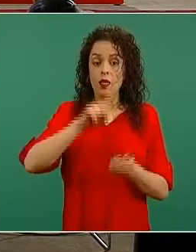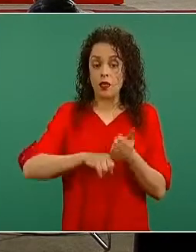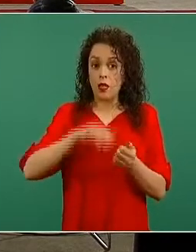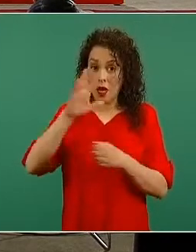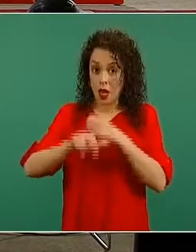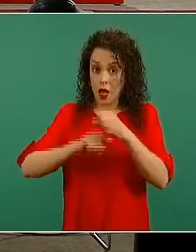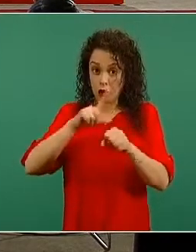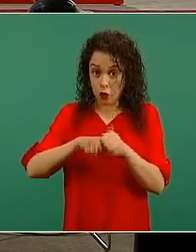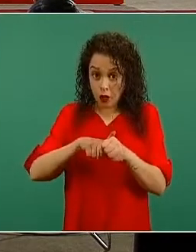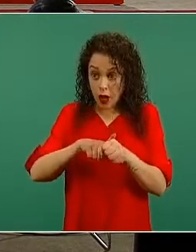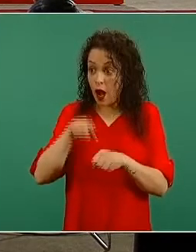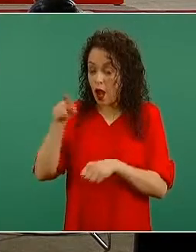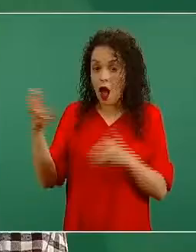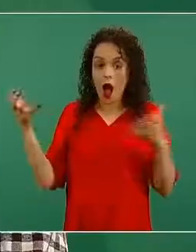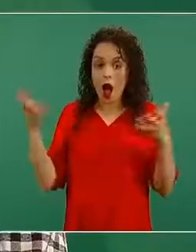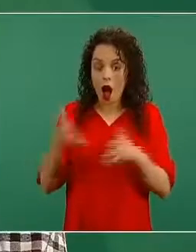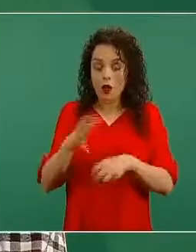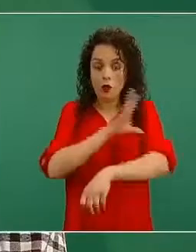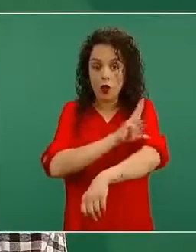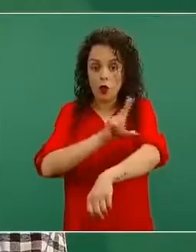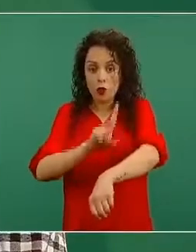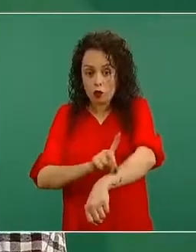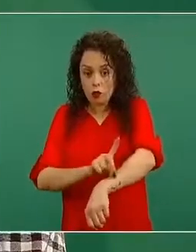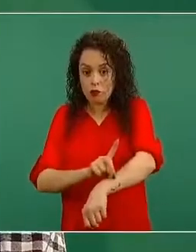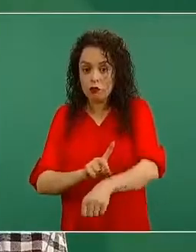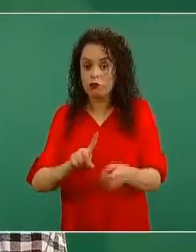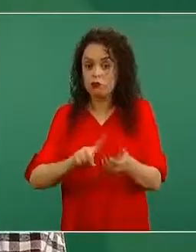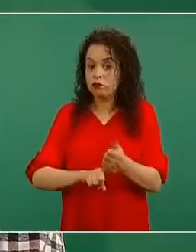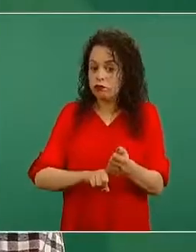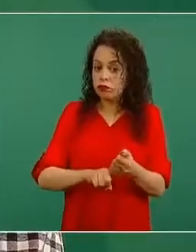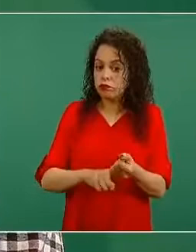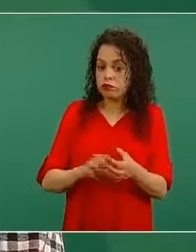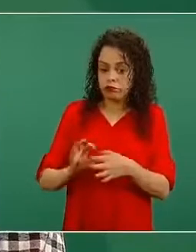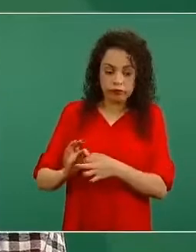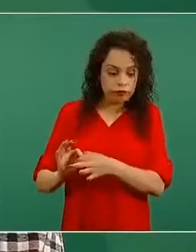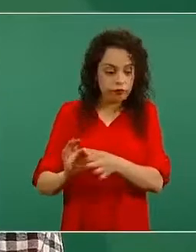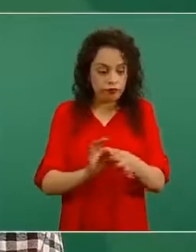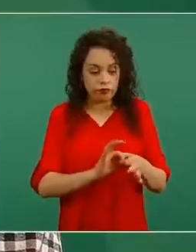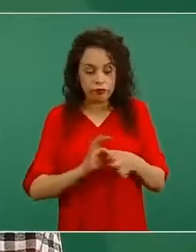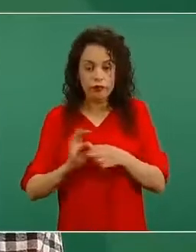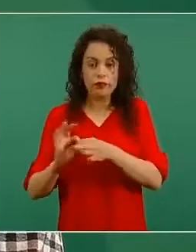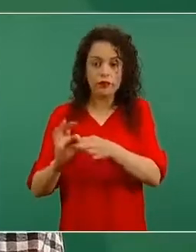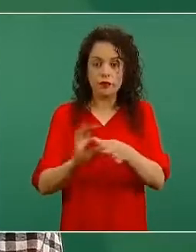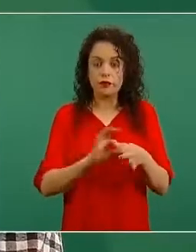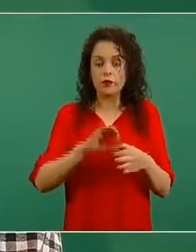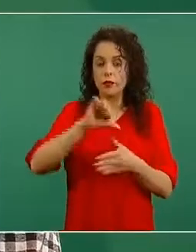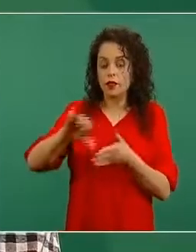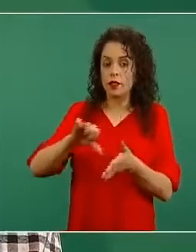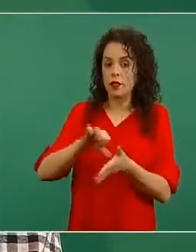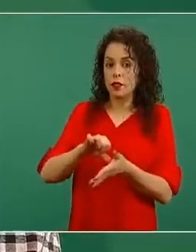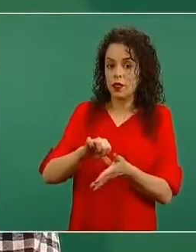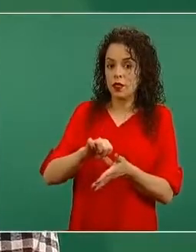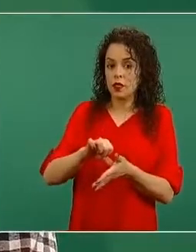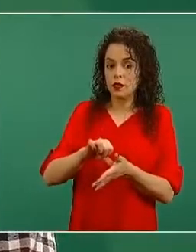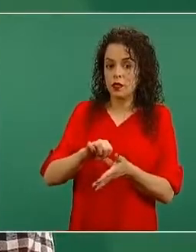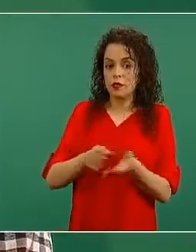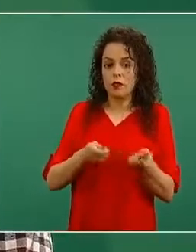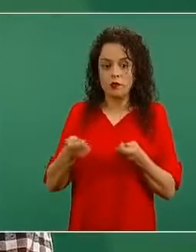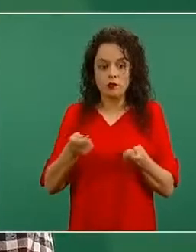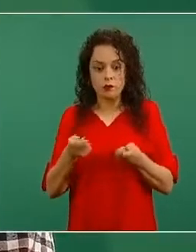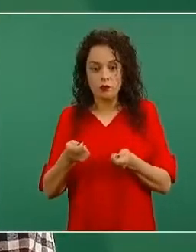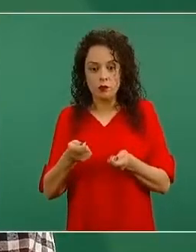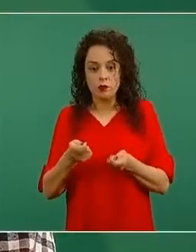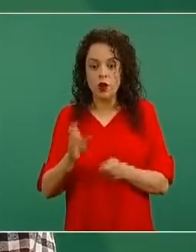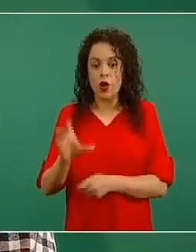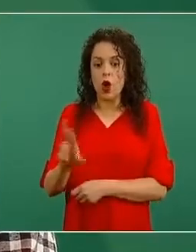coordina o interactúa con los centros reguladores de urgencias médicas CRUM que hay en